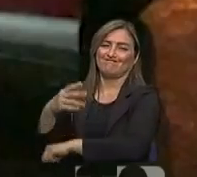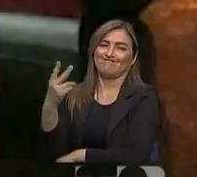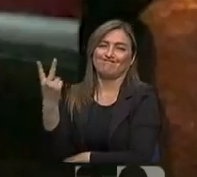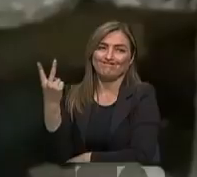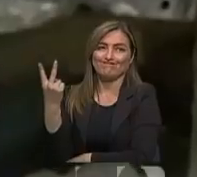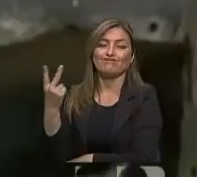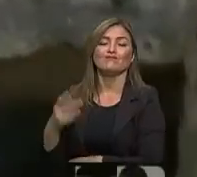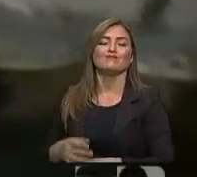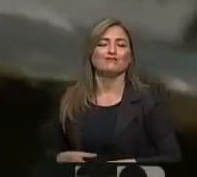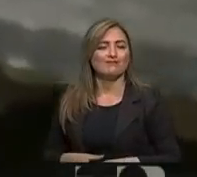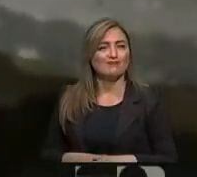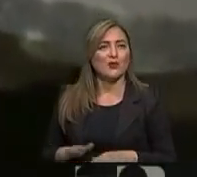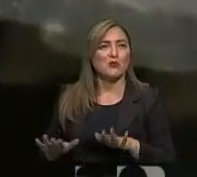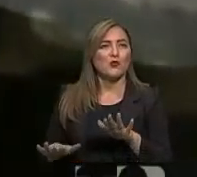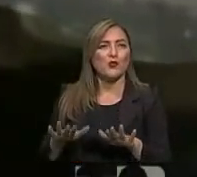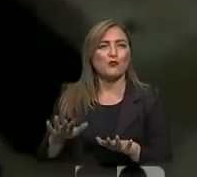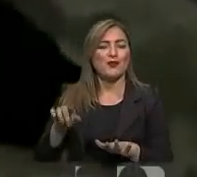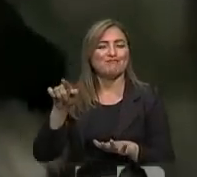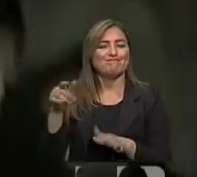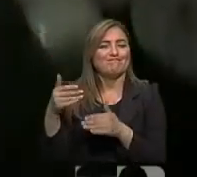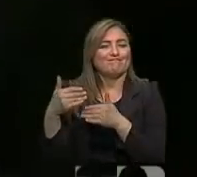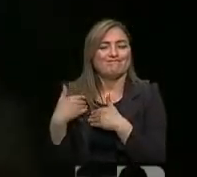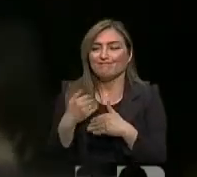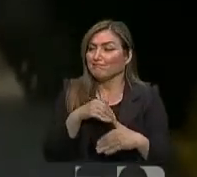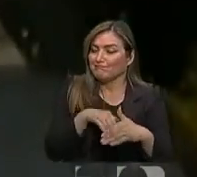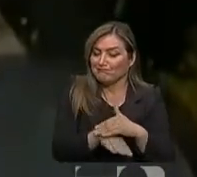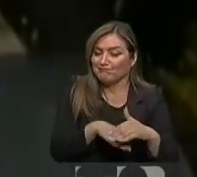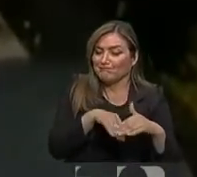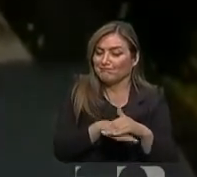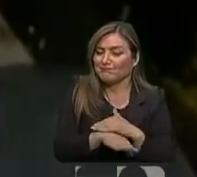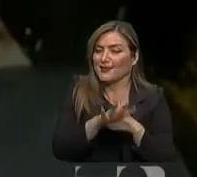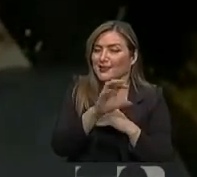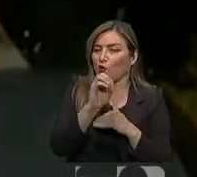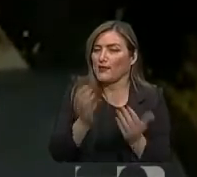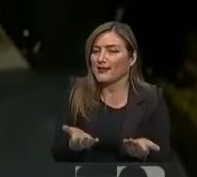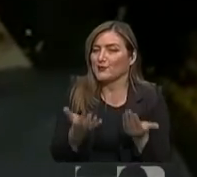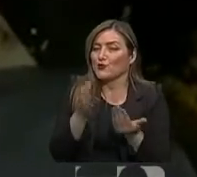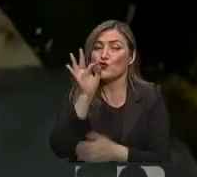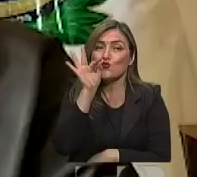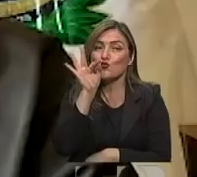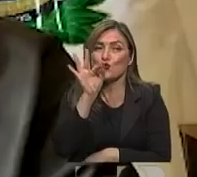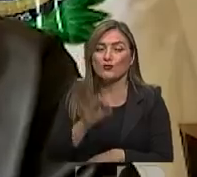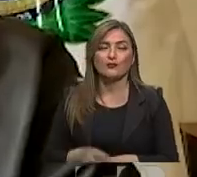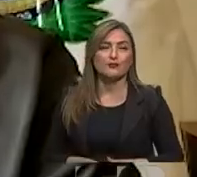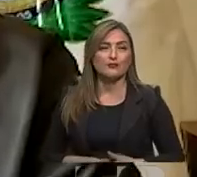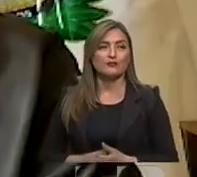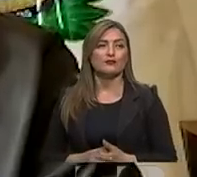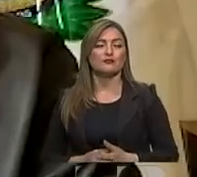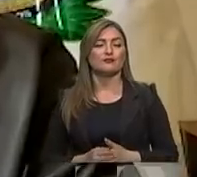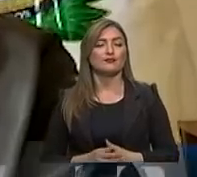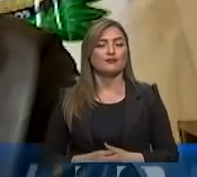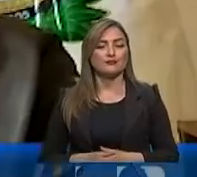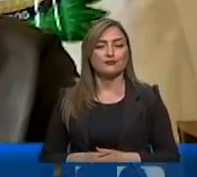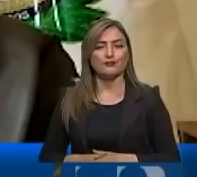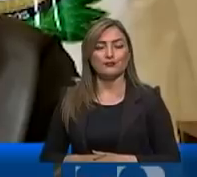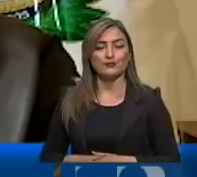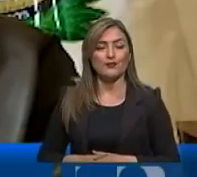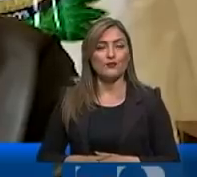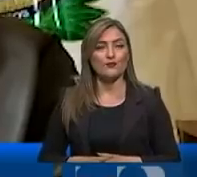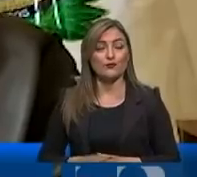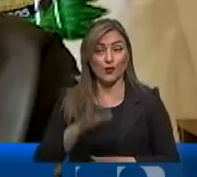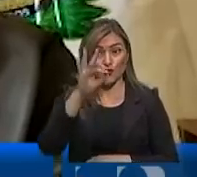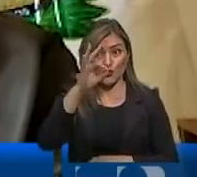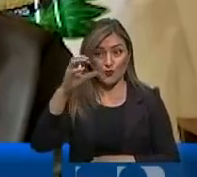ese vehículo, que aparentemente fueron las encargadas de encaletar los 50 kilos de marihuana. Siendo así que se encontró